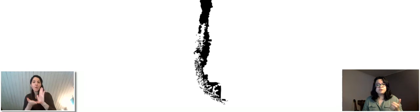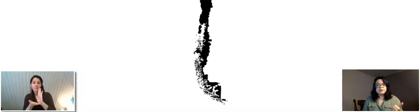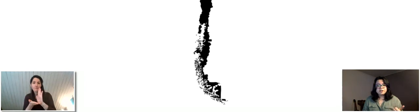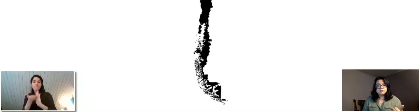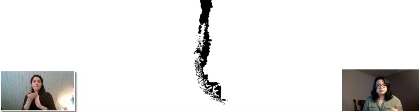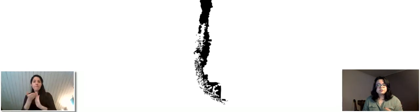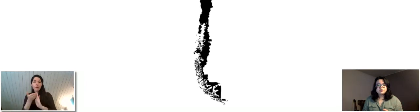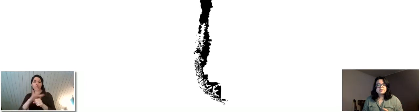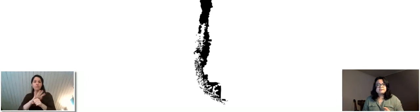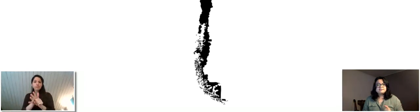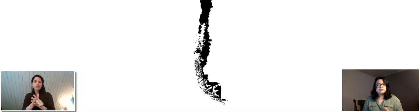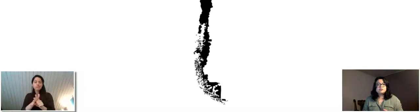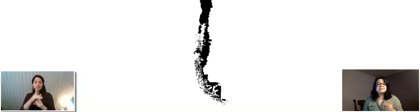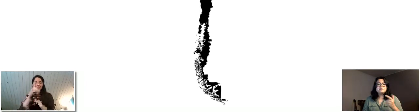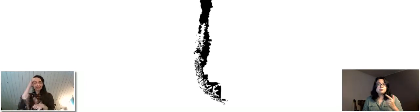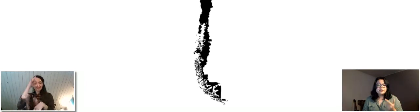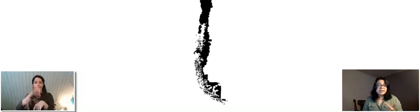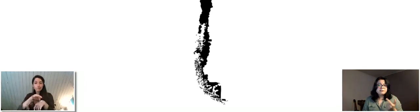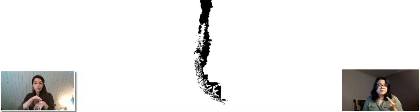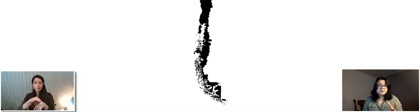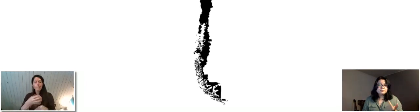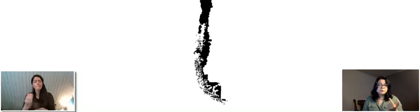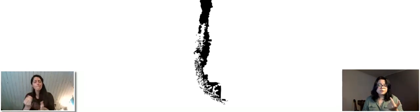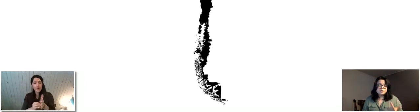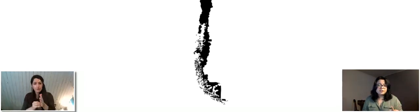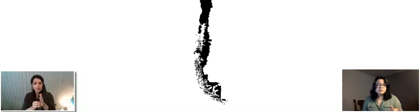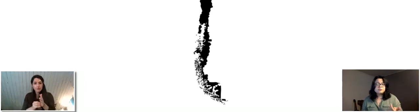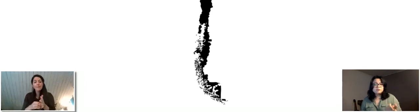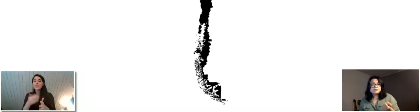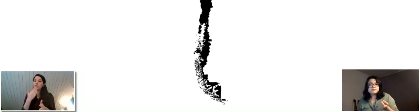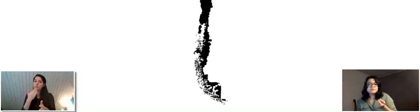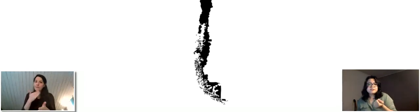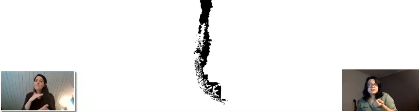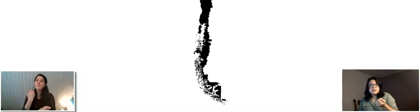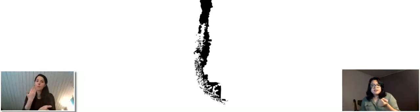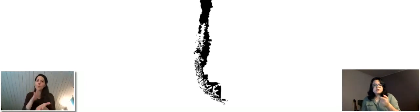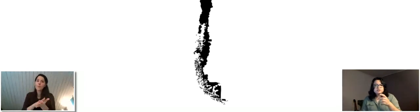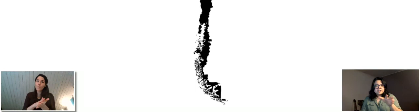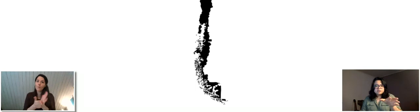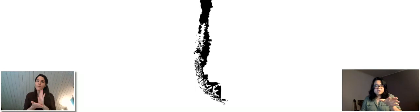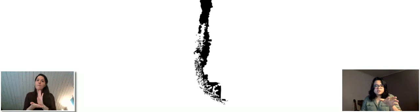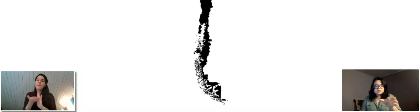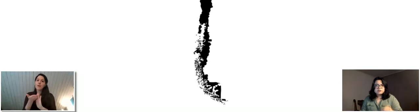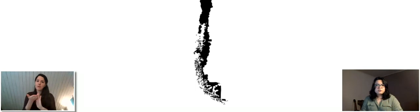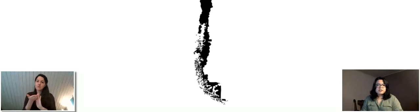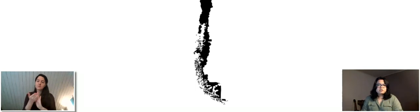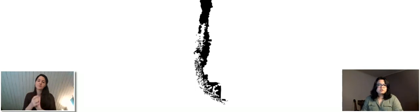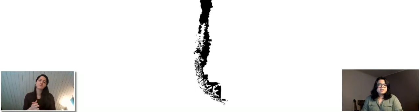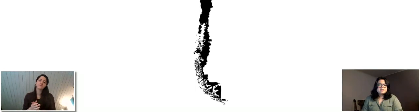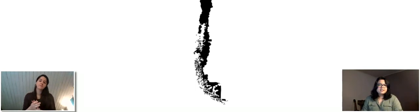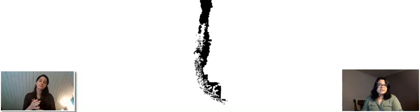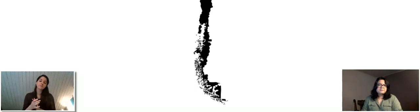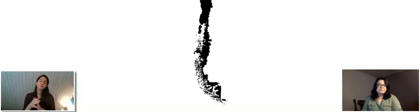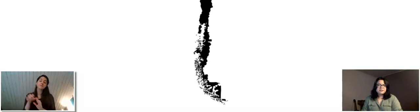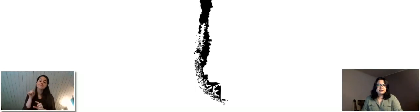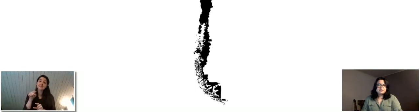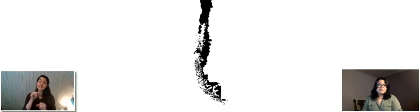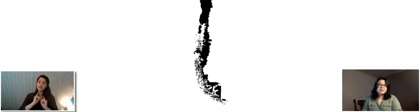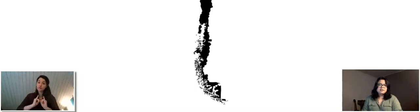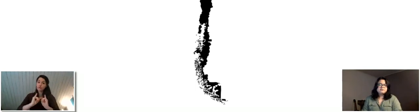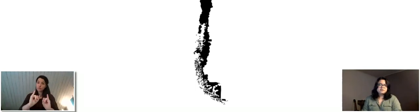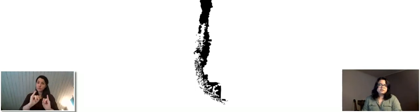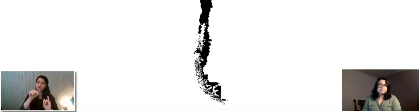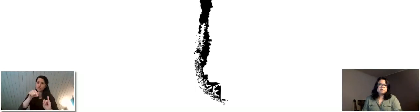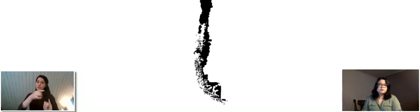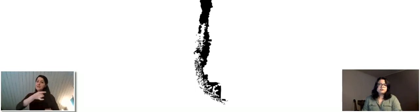por coronavirus, sino que se morían más por coronavirus. Estos datos que yo tengo aquí son en Chile. En